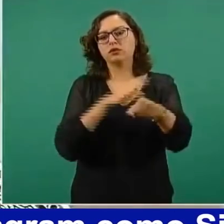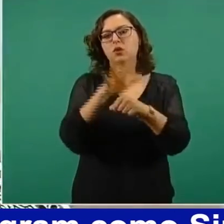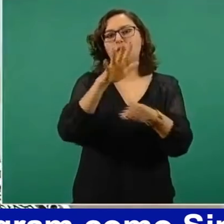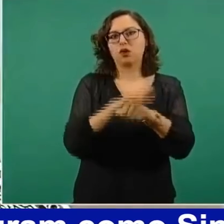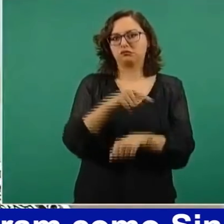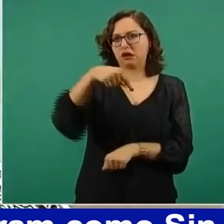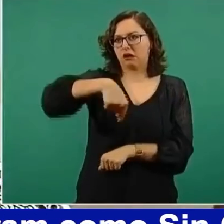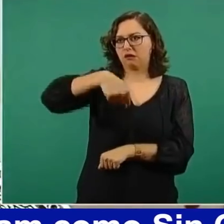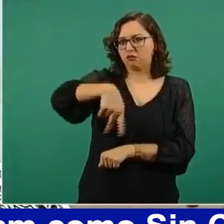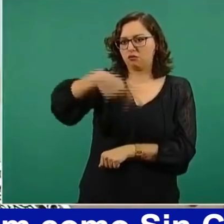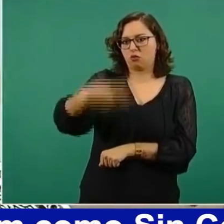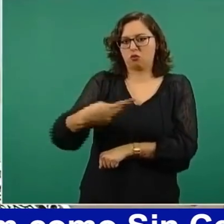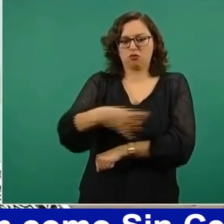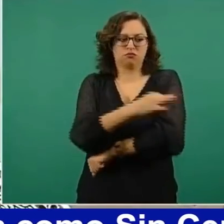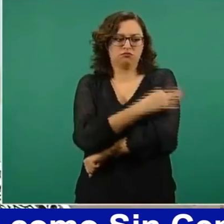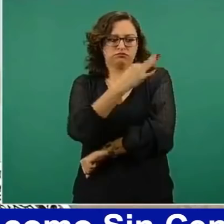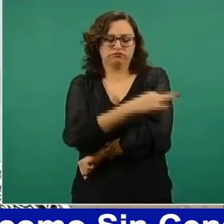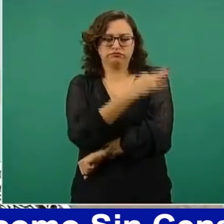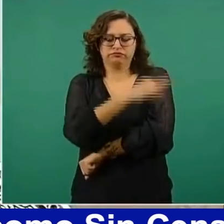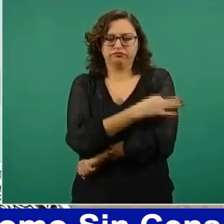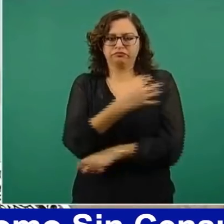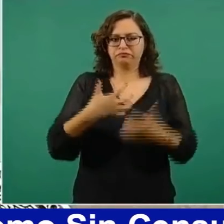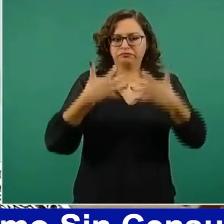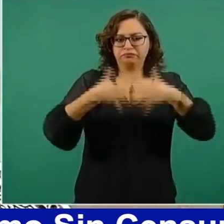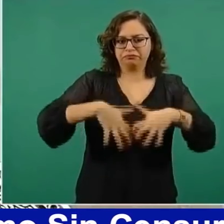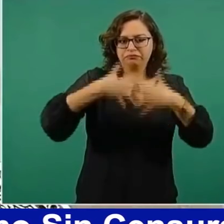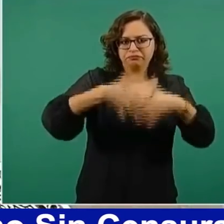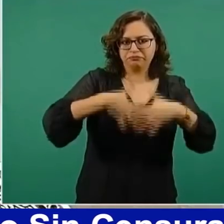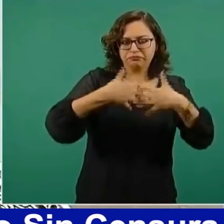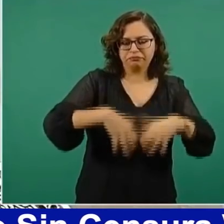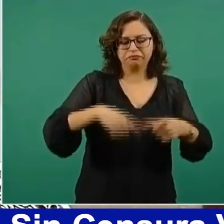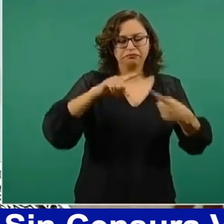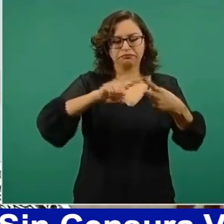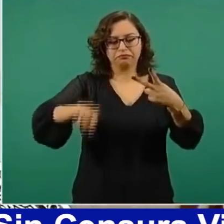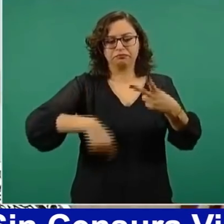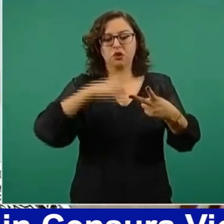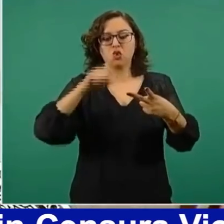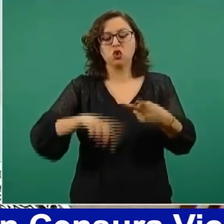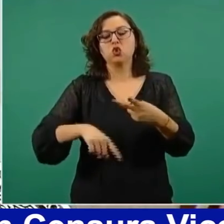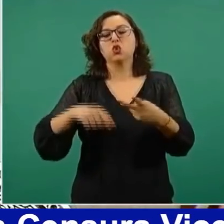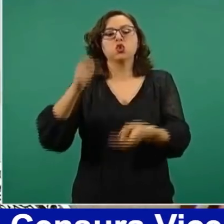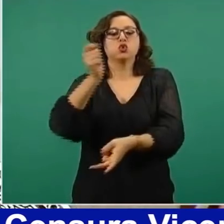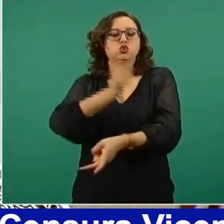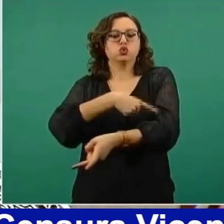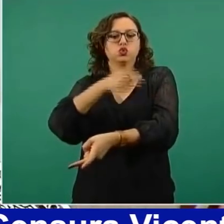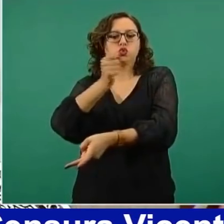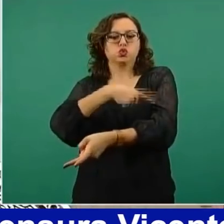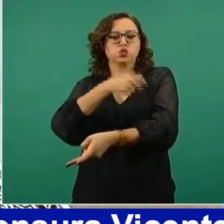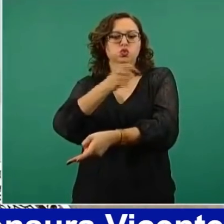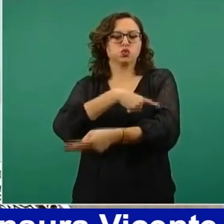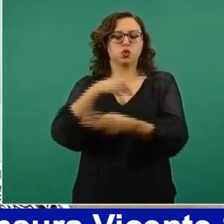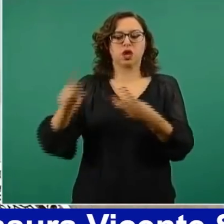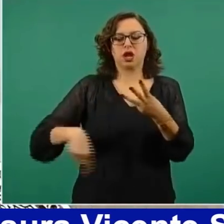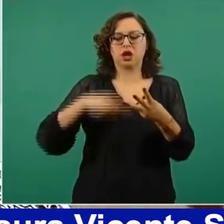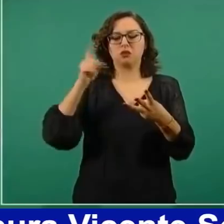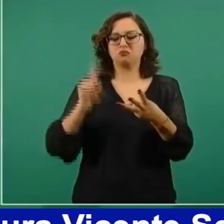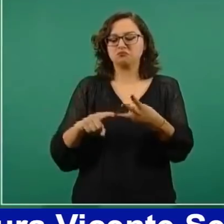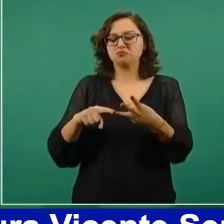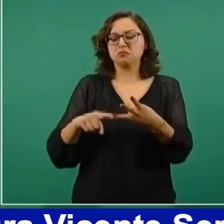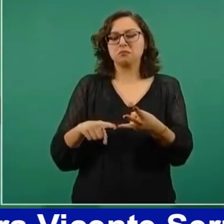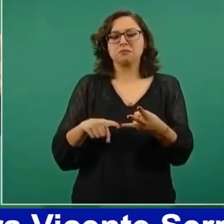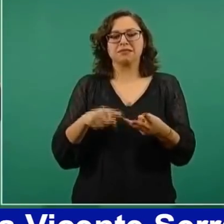vacunas y otros productos biológicos como sueros, antivenenos, que se utilizan para el tratamiento de las picaduras